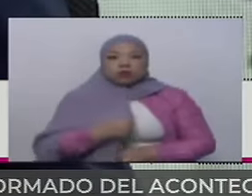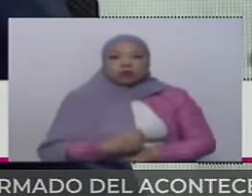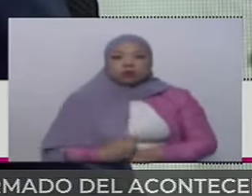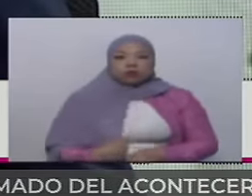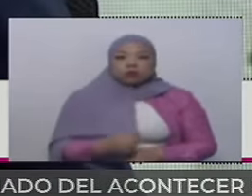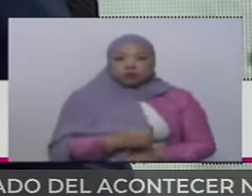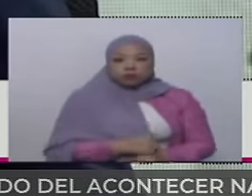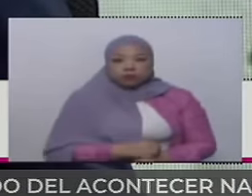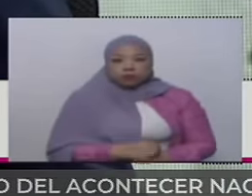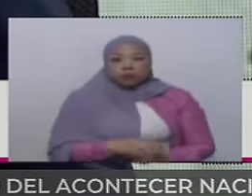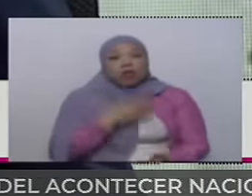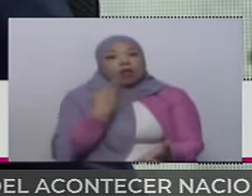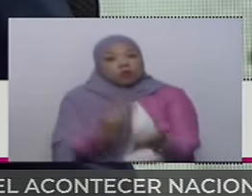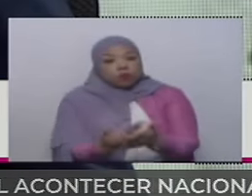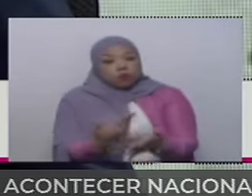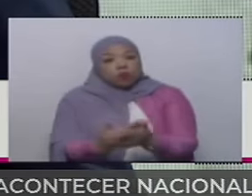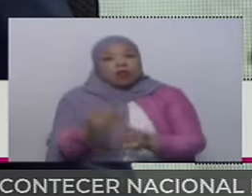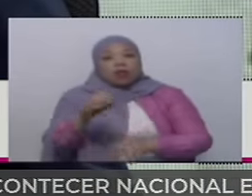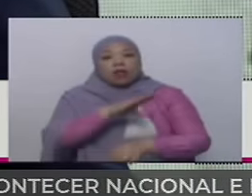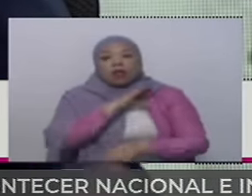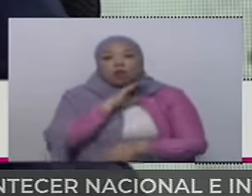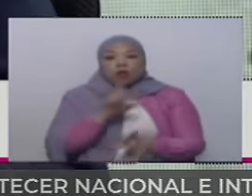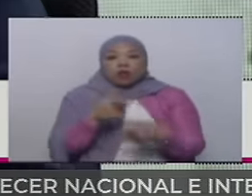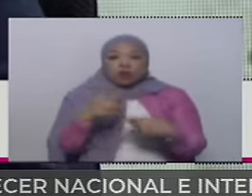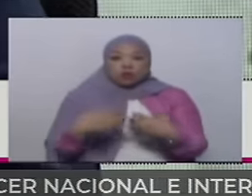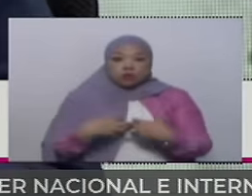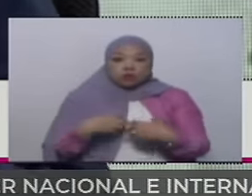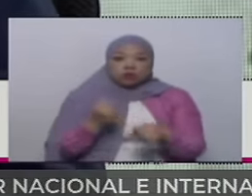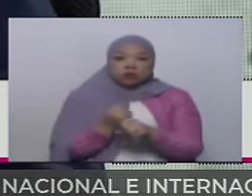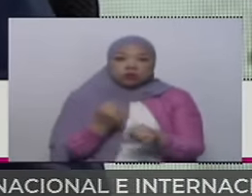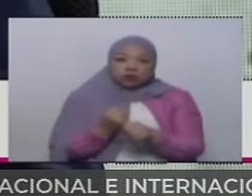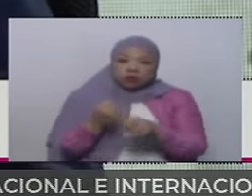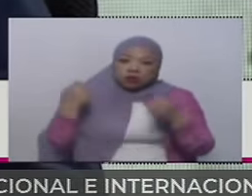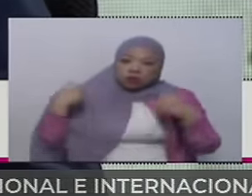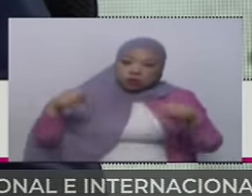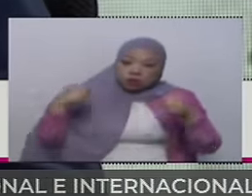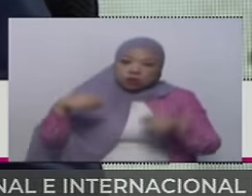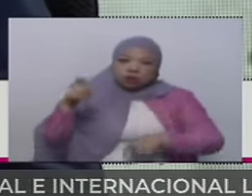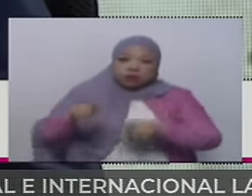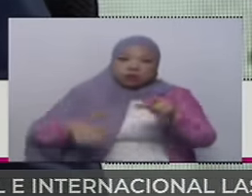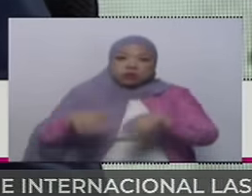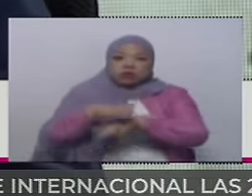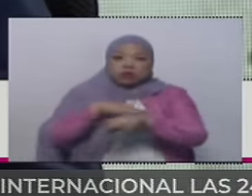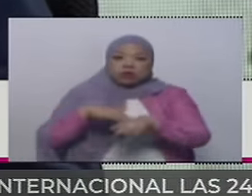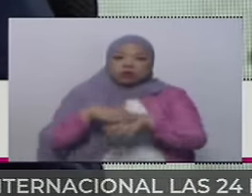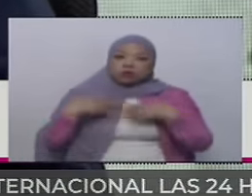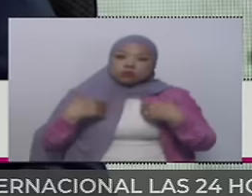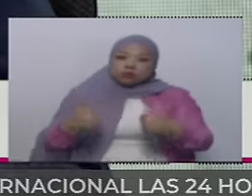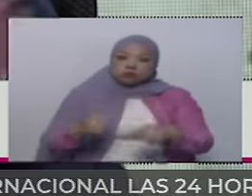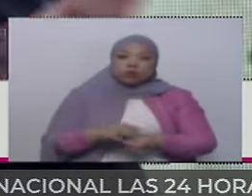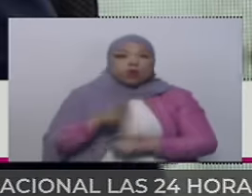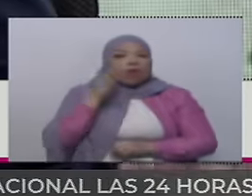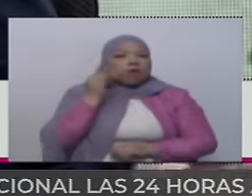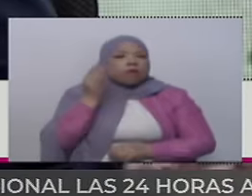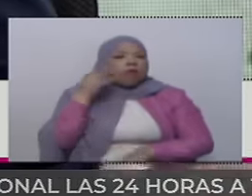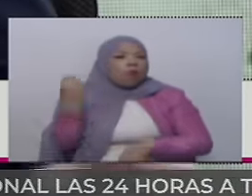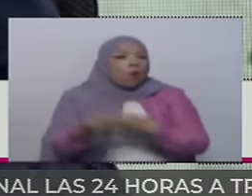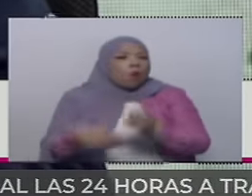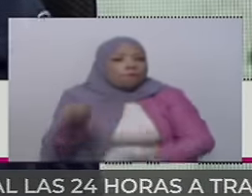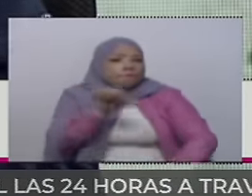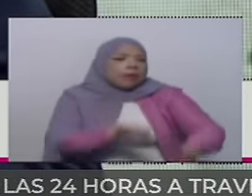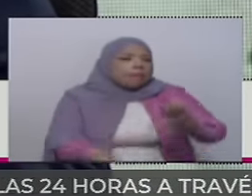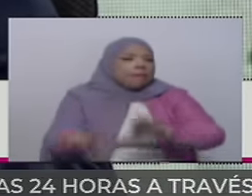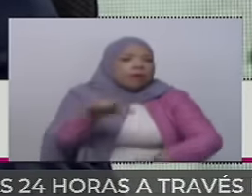programas el primer kit para diagnóstico de cáncer de mama, que inclusive se ensayó con pacientes del Ministerio de ¿Cómo Salud. ¿Cómo marcha ese experimento, esa investigación? Ahora